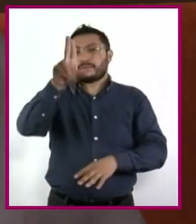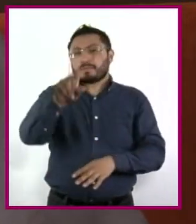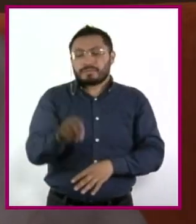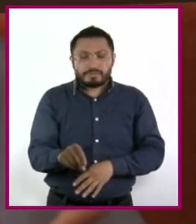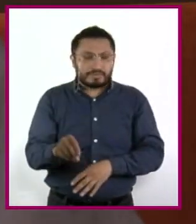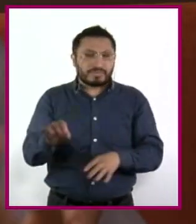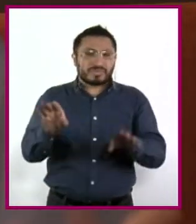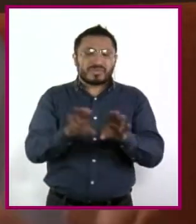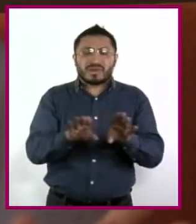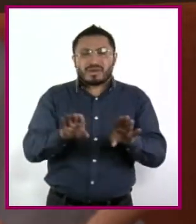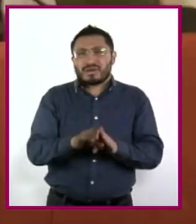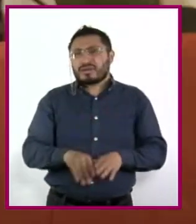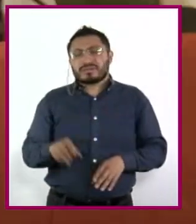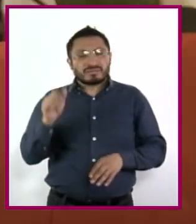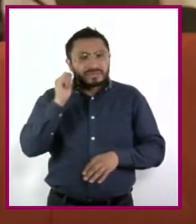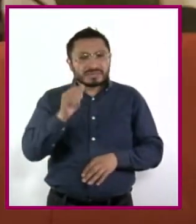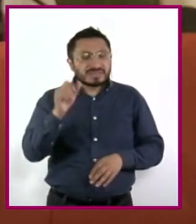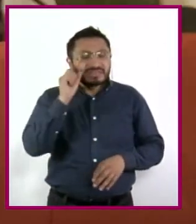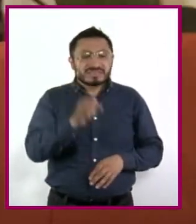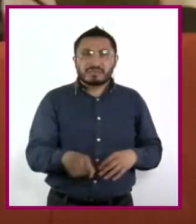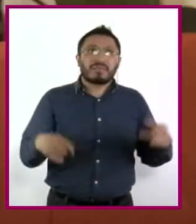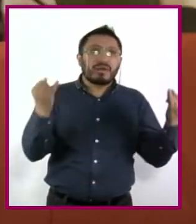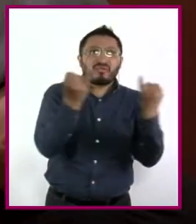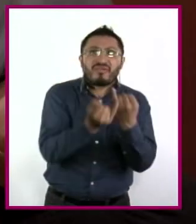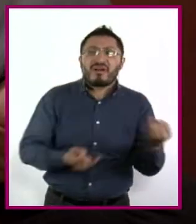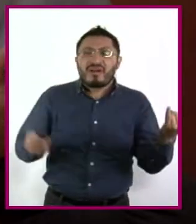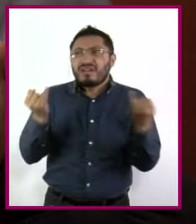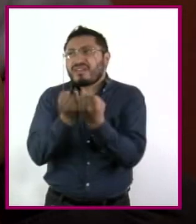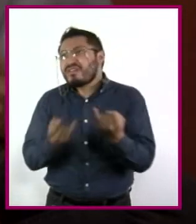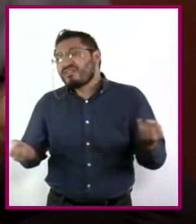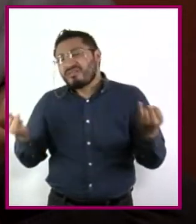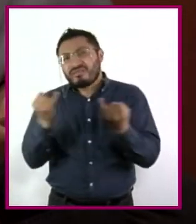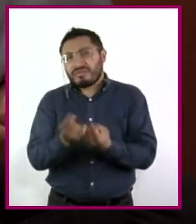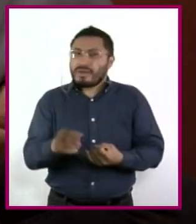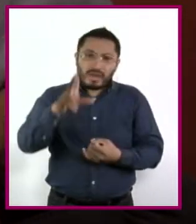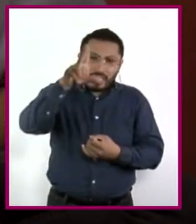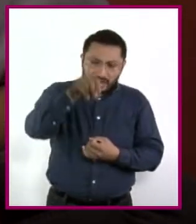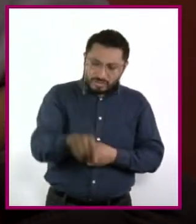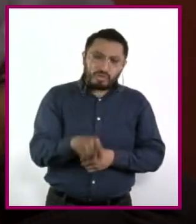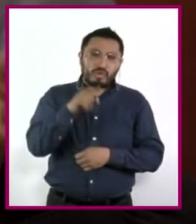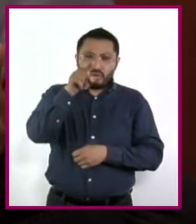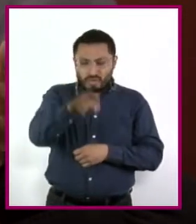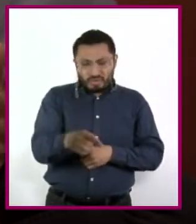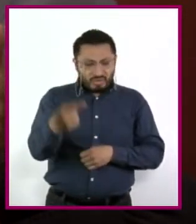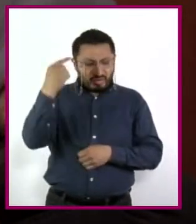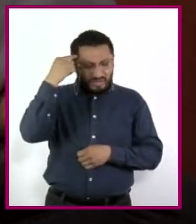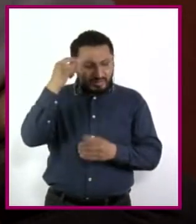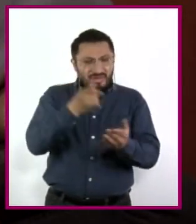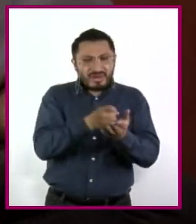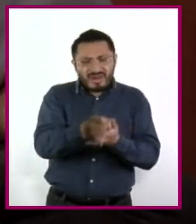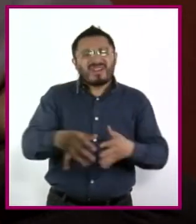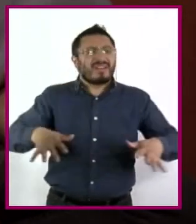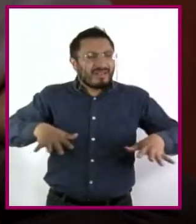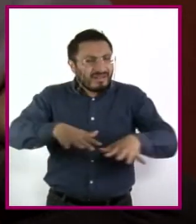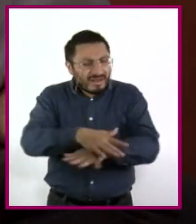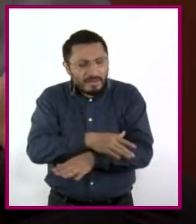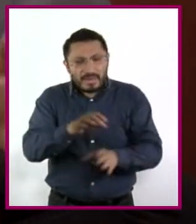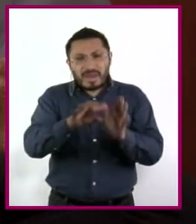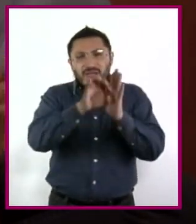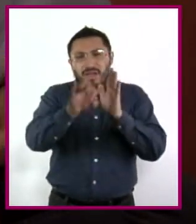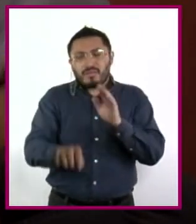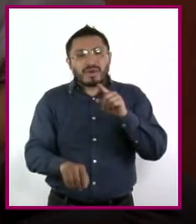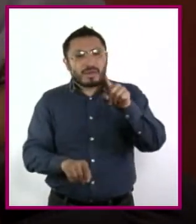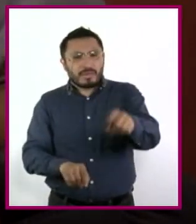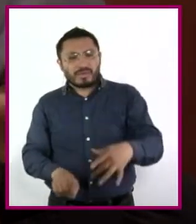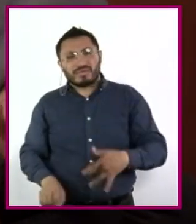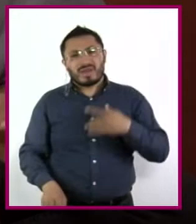actuamos siempre de la misma manera. En otras palabras, actúa de otra forma. Pongamos que sueles sentir celos. Es